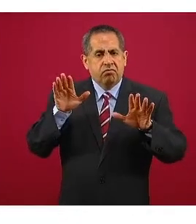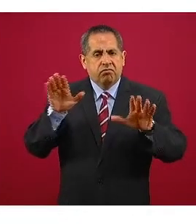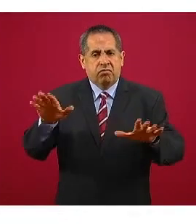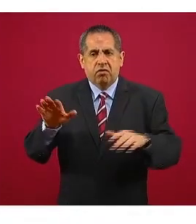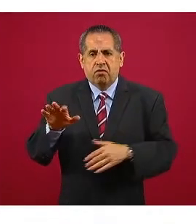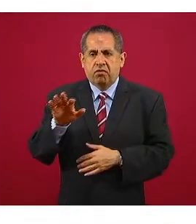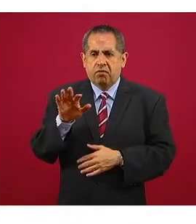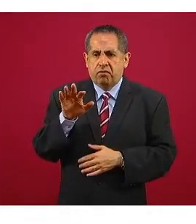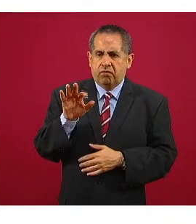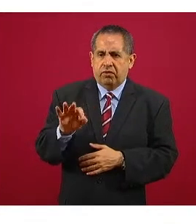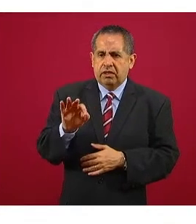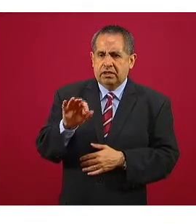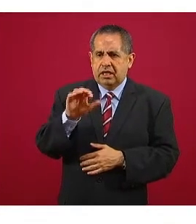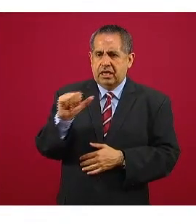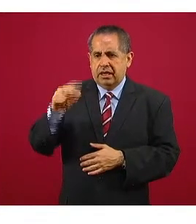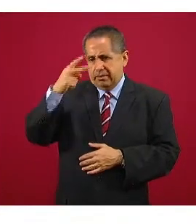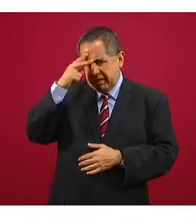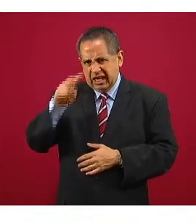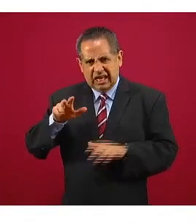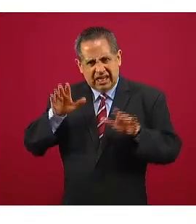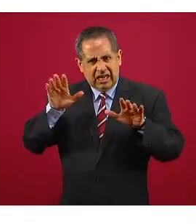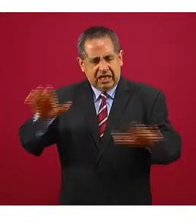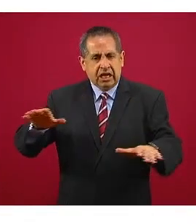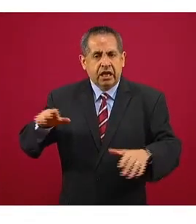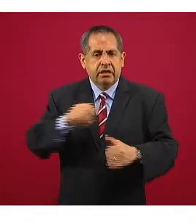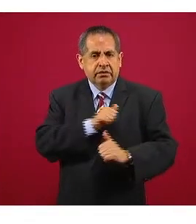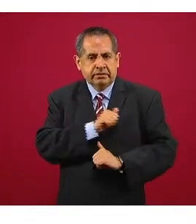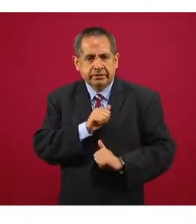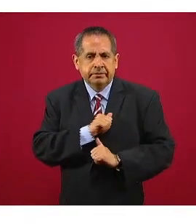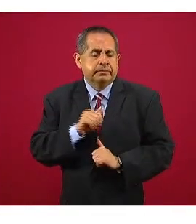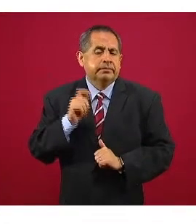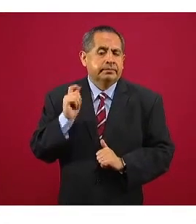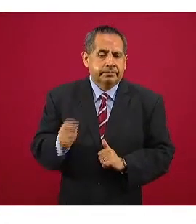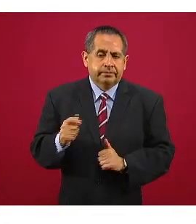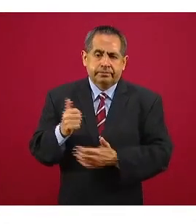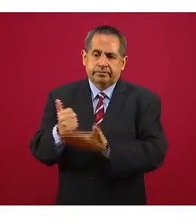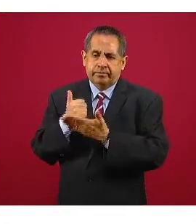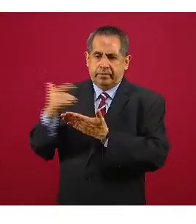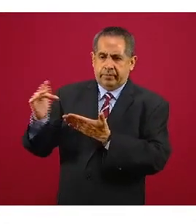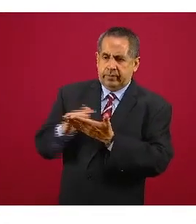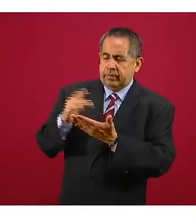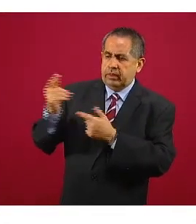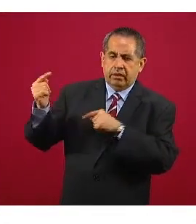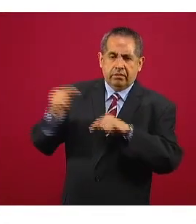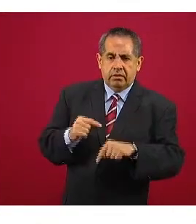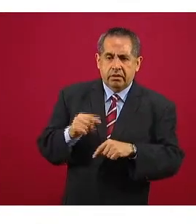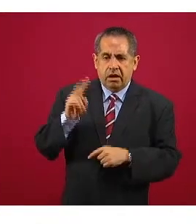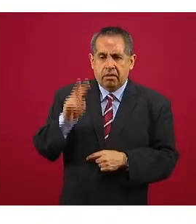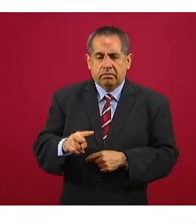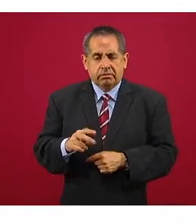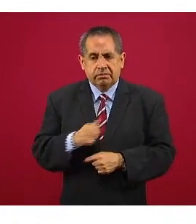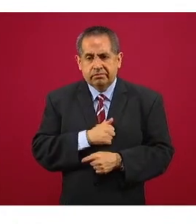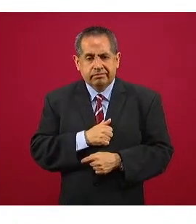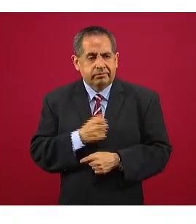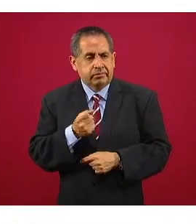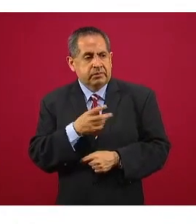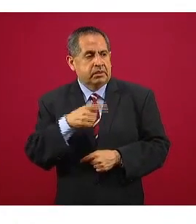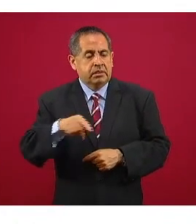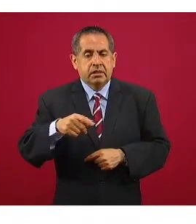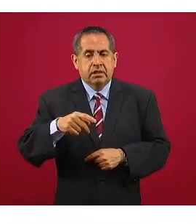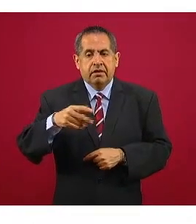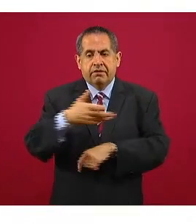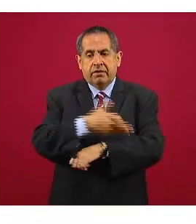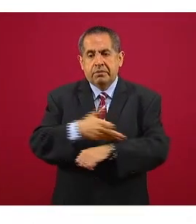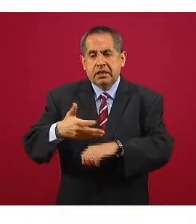que nos hizo favor de apoyarnos para este traslado, pues ha sido muy lamentable para familias mexicanas en Estados